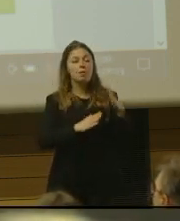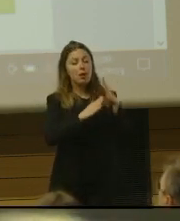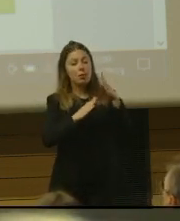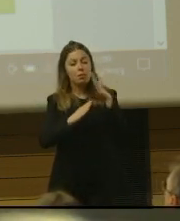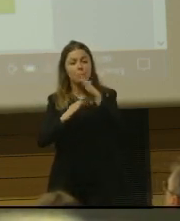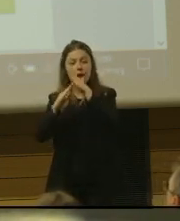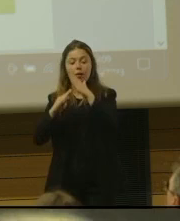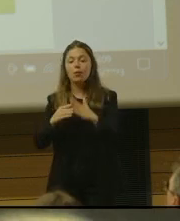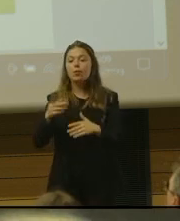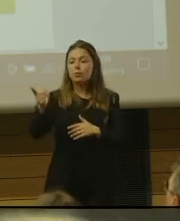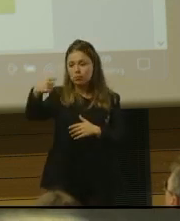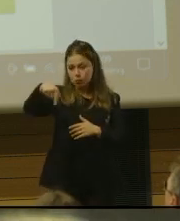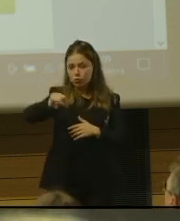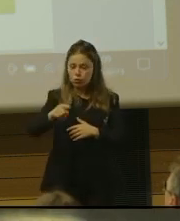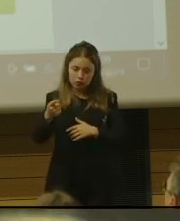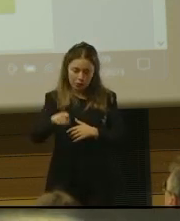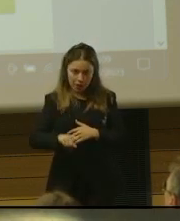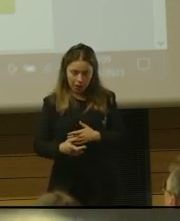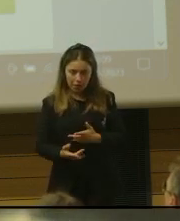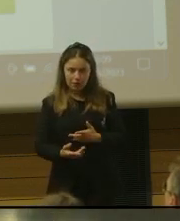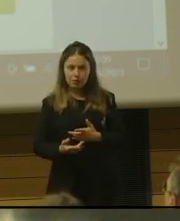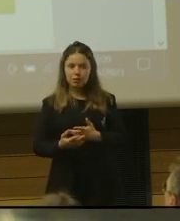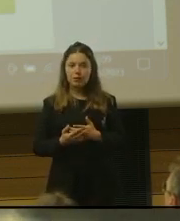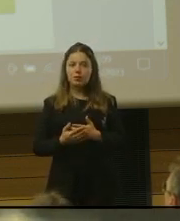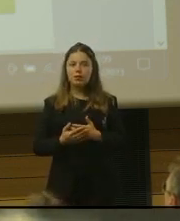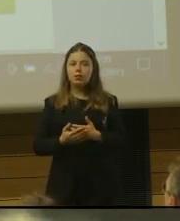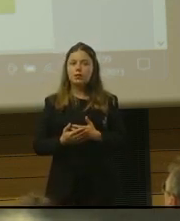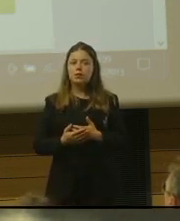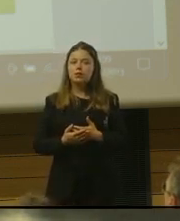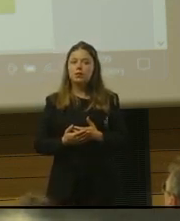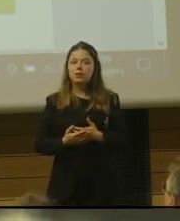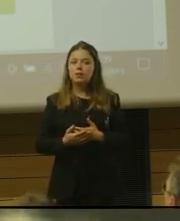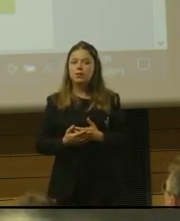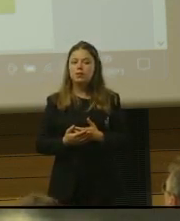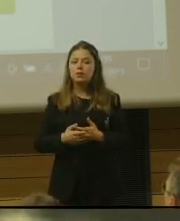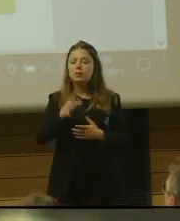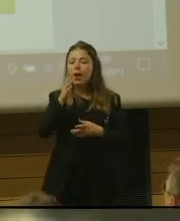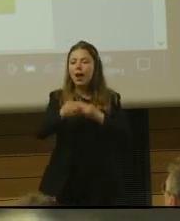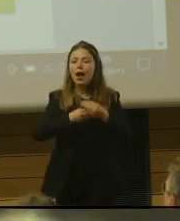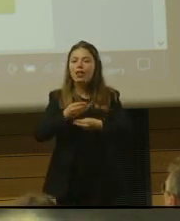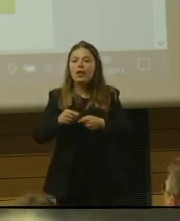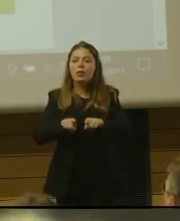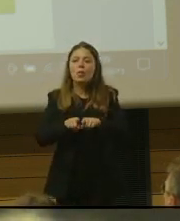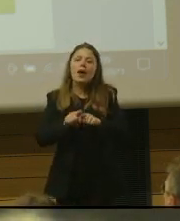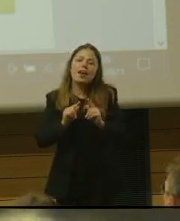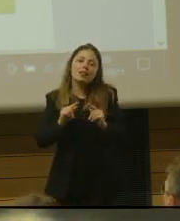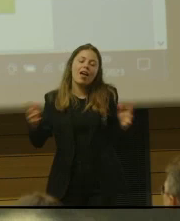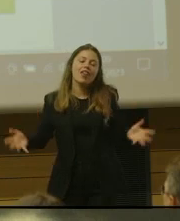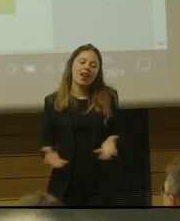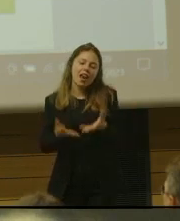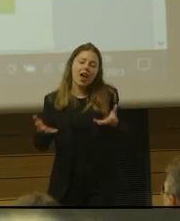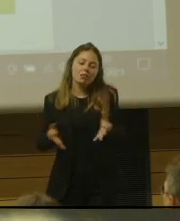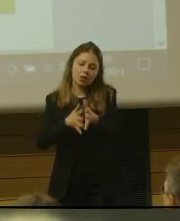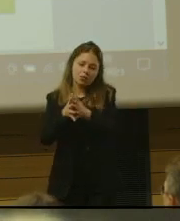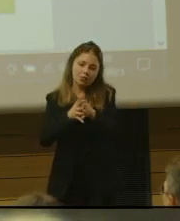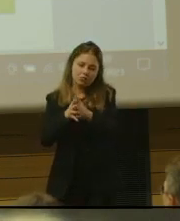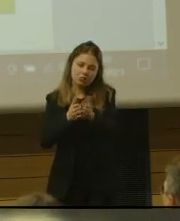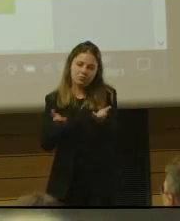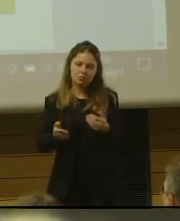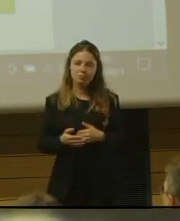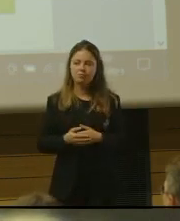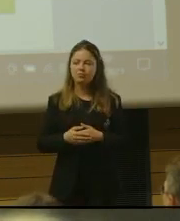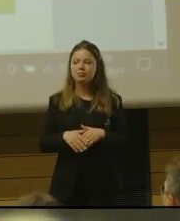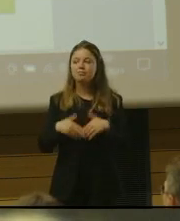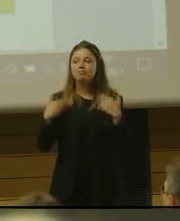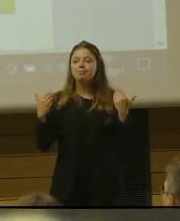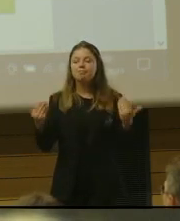y voy a pararlos yo, pero bueno, también cualquier persona que quiera interrumpir para hacerlo un poco más dinámico la exposición.